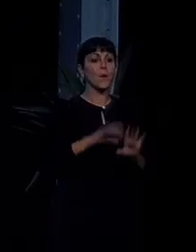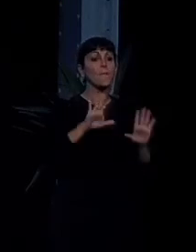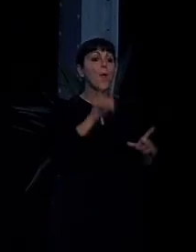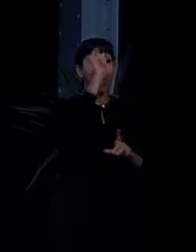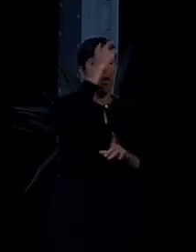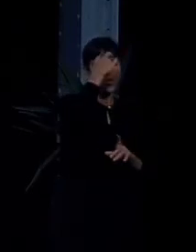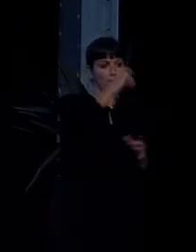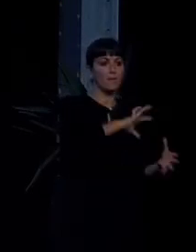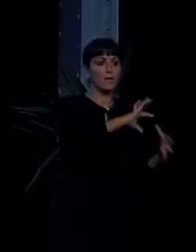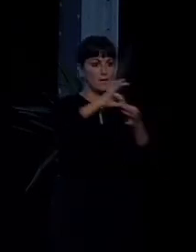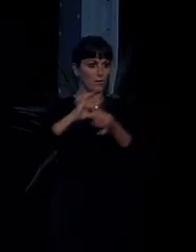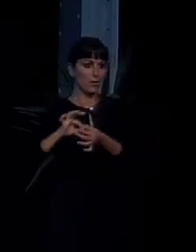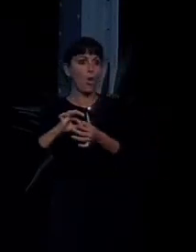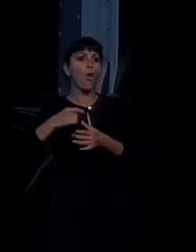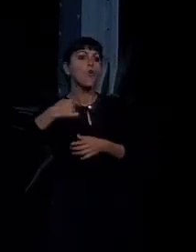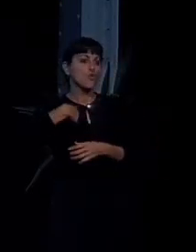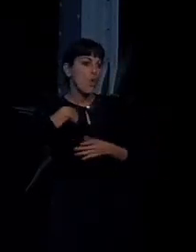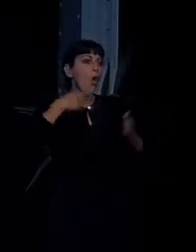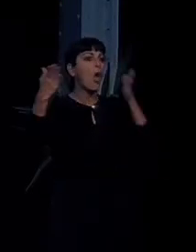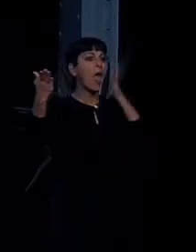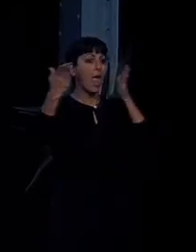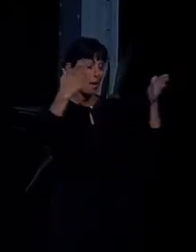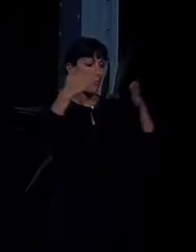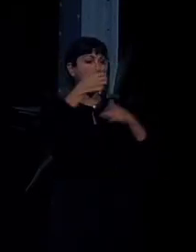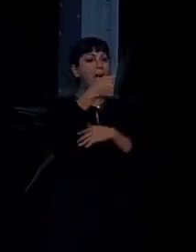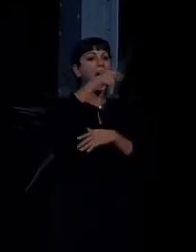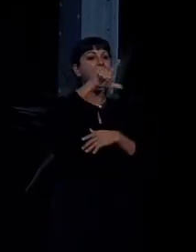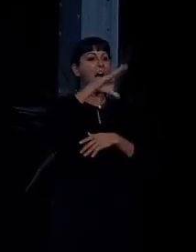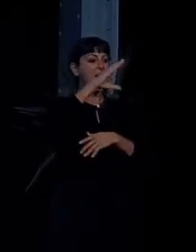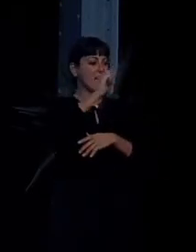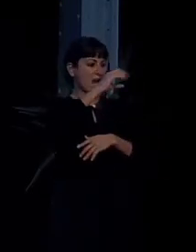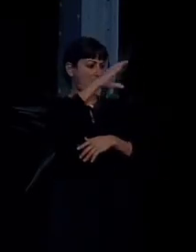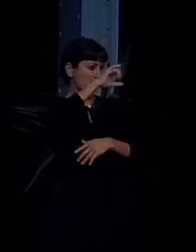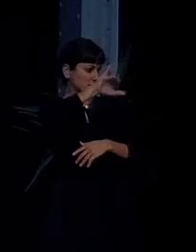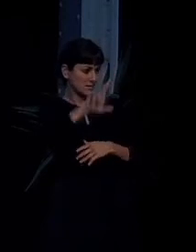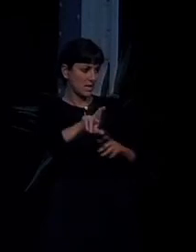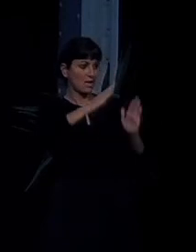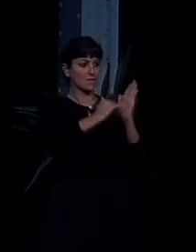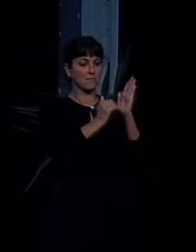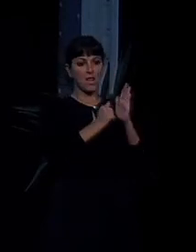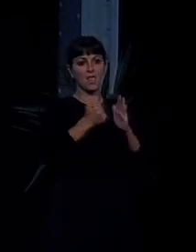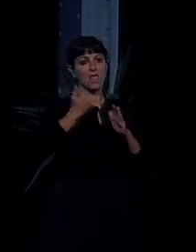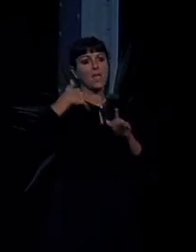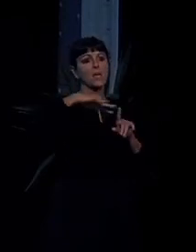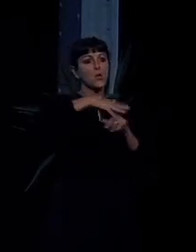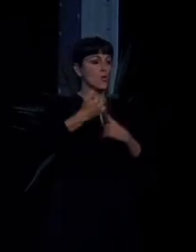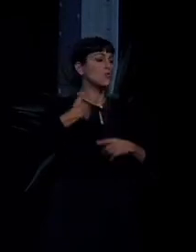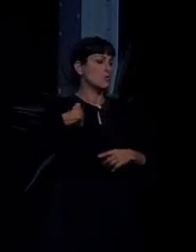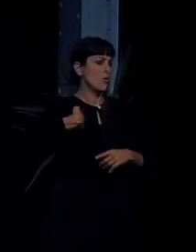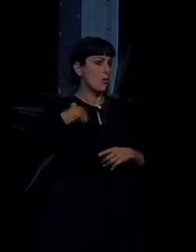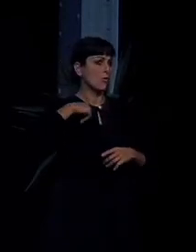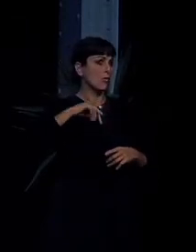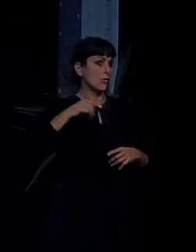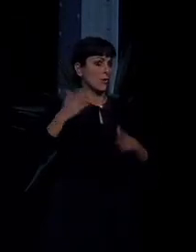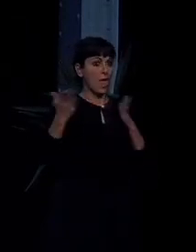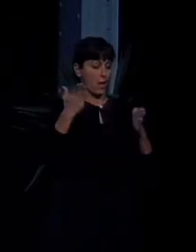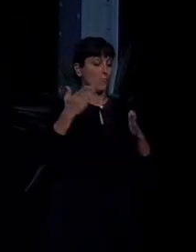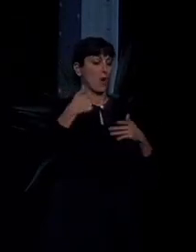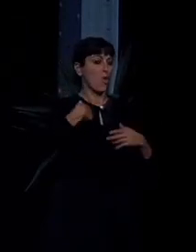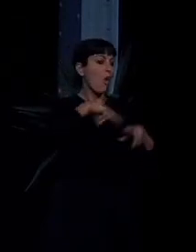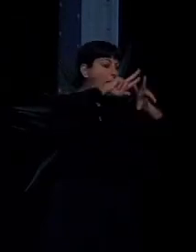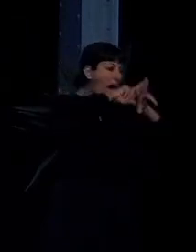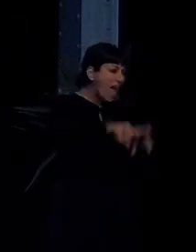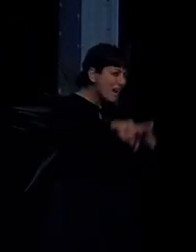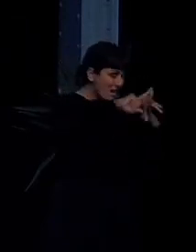viene porque yo soy generación Alcàsser. Este trabajo lo ubico en analizar el crimen sexual de Alcàsser. Yo